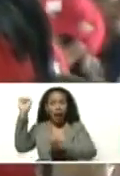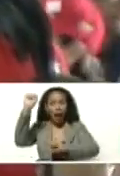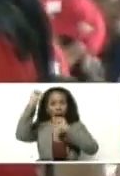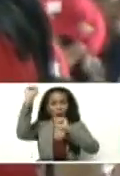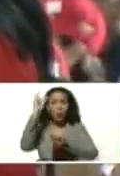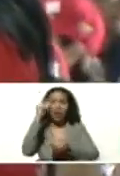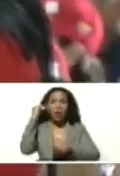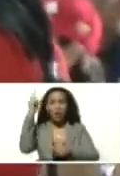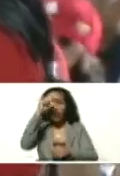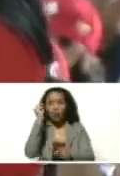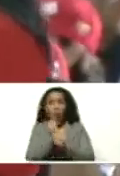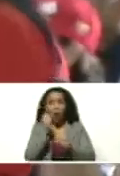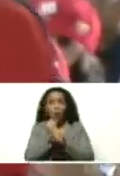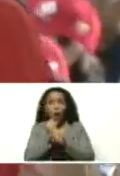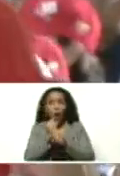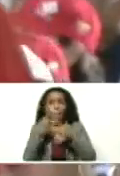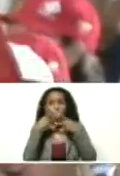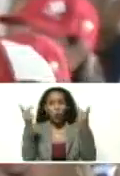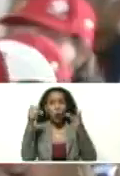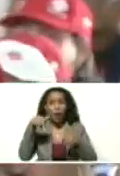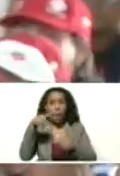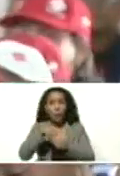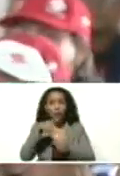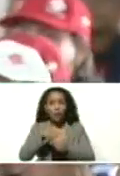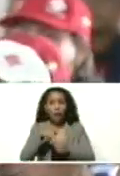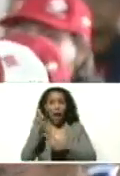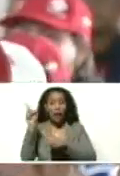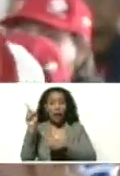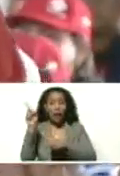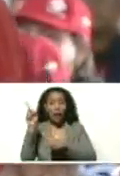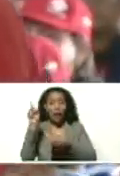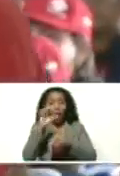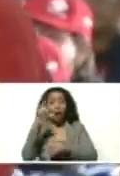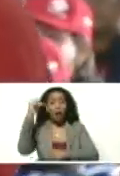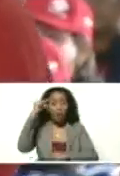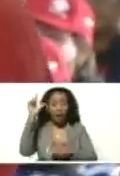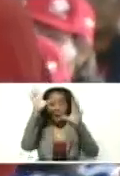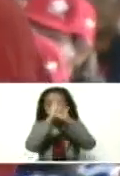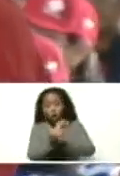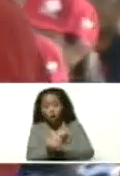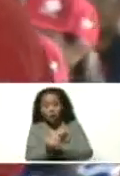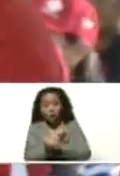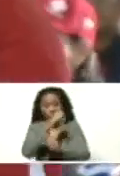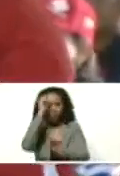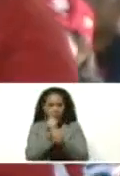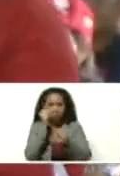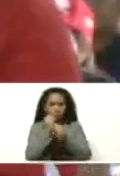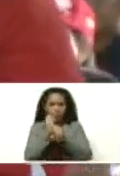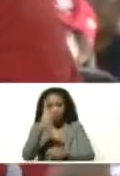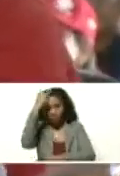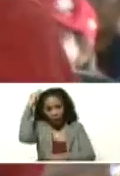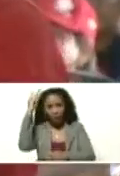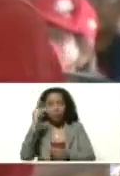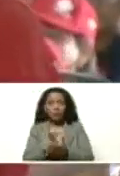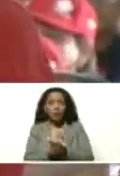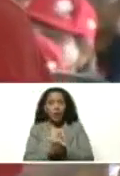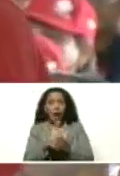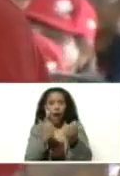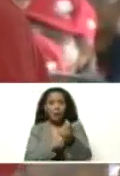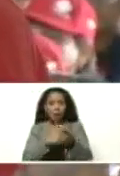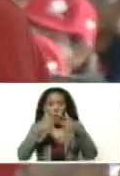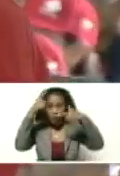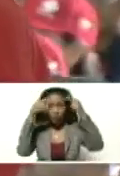de la clase obrera de PDVSA, ahí están día y noche trabajando, y el camarada Tarela Isami, el camarada Asdrúbal Chávez sabe que es